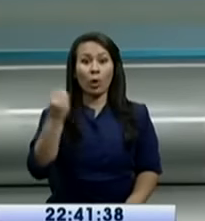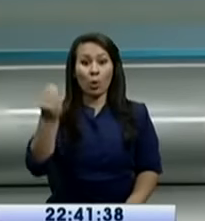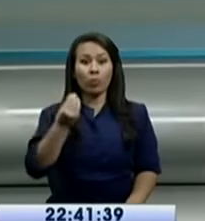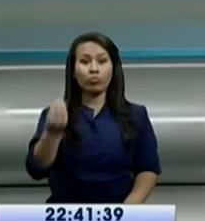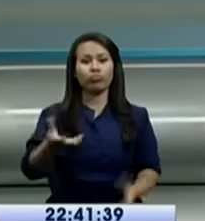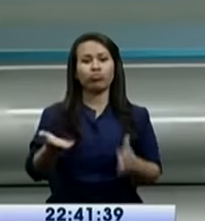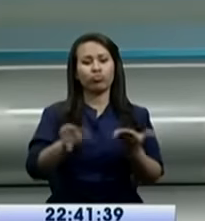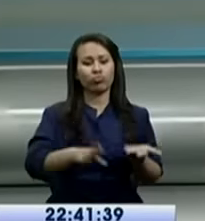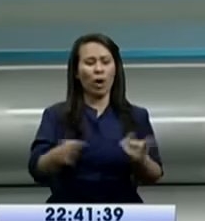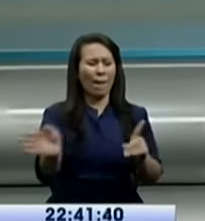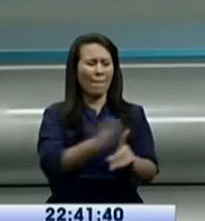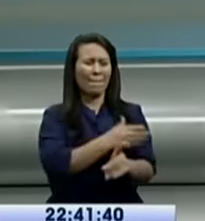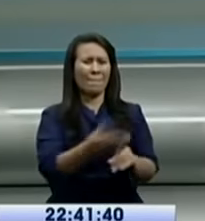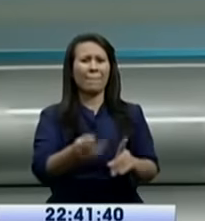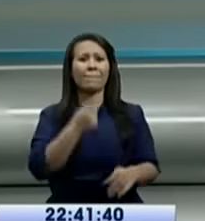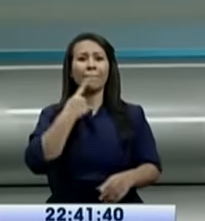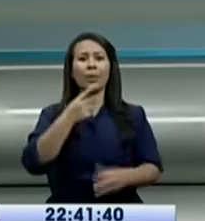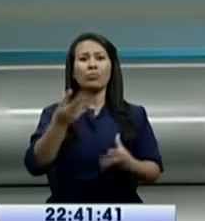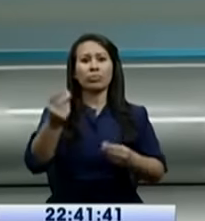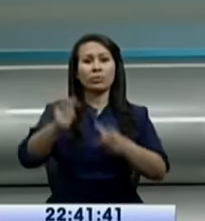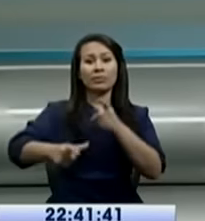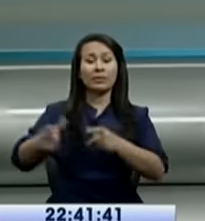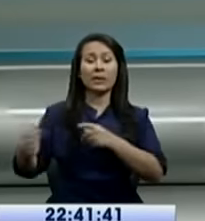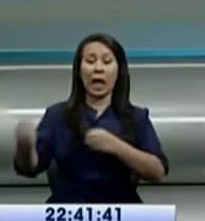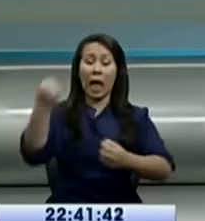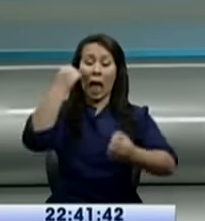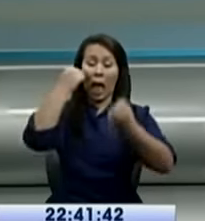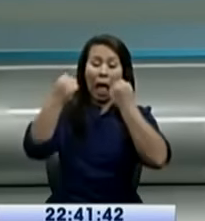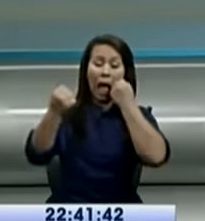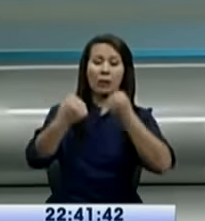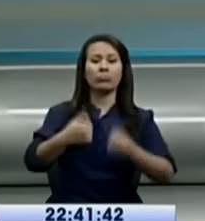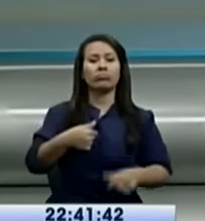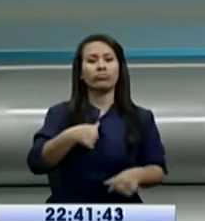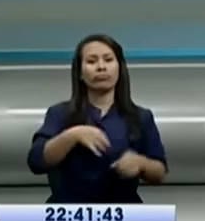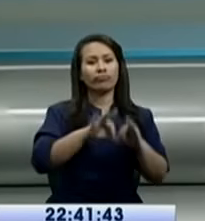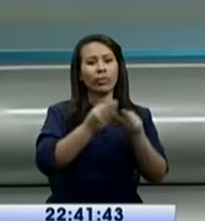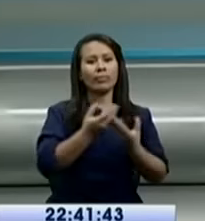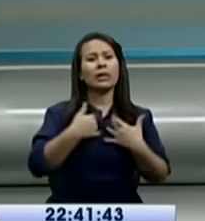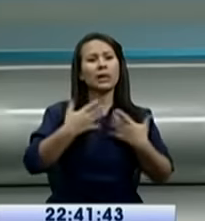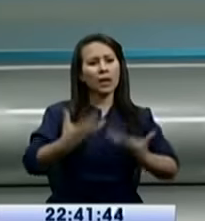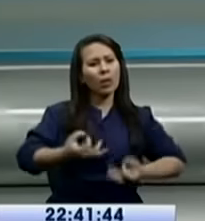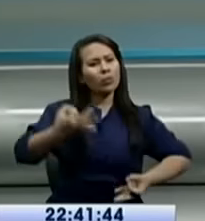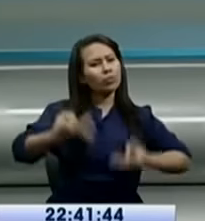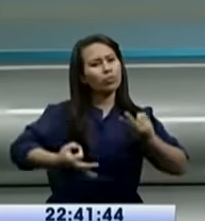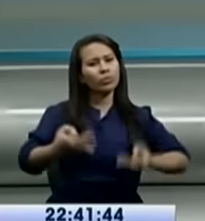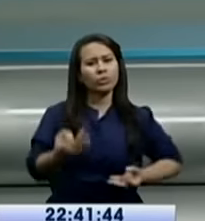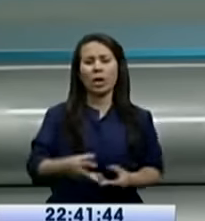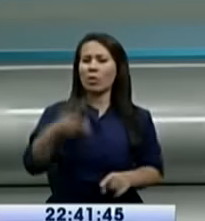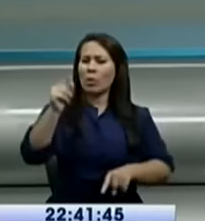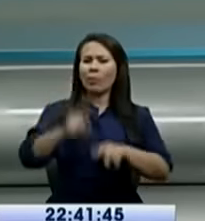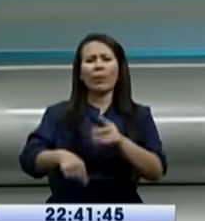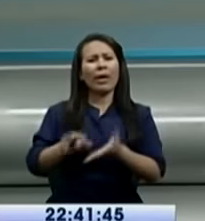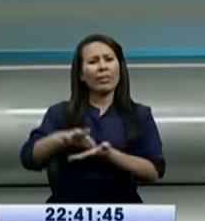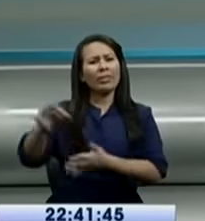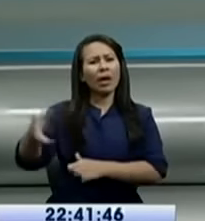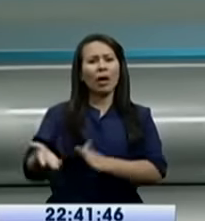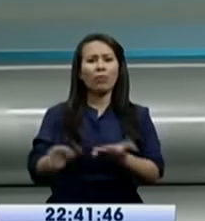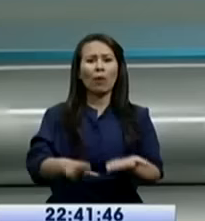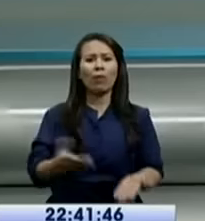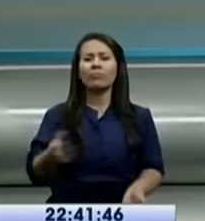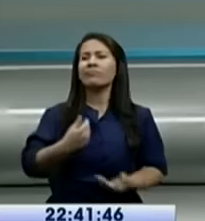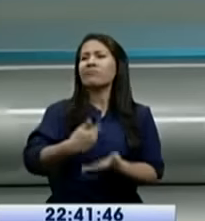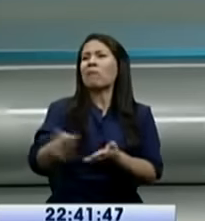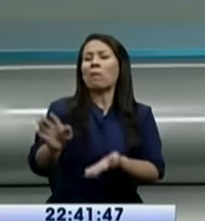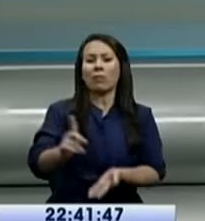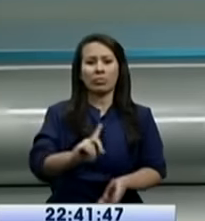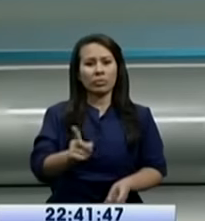ser golpeado de forma brutal por algunos sujetos solicitan que se haga justicia y el crimen no quede en la impunidad. El ataque